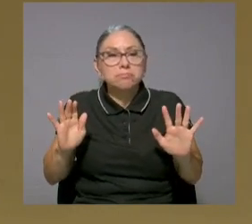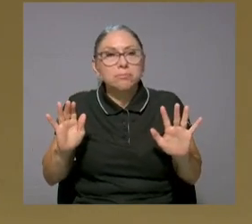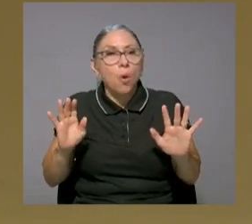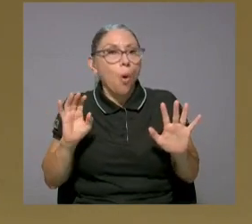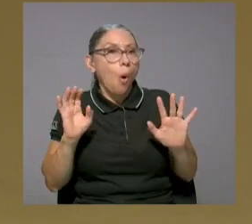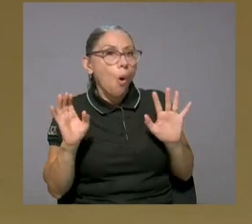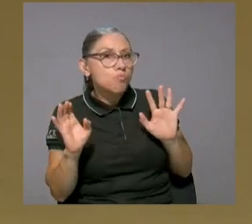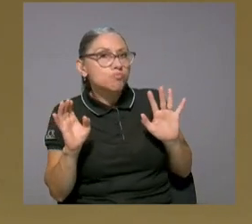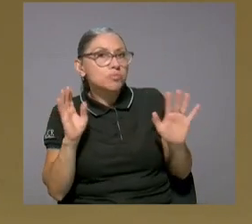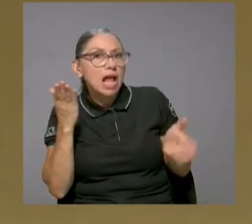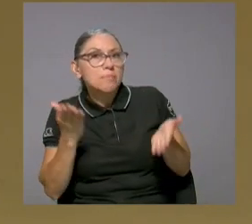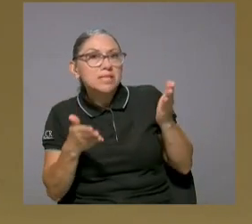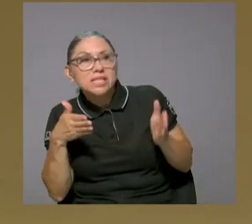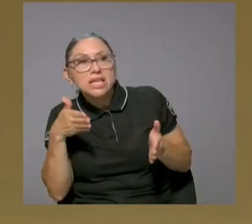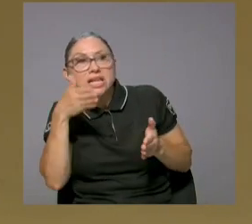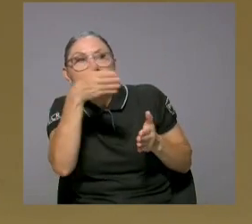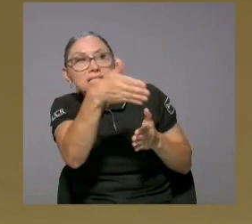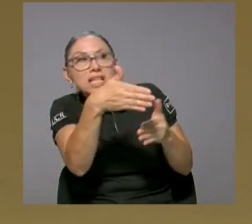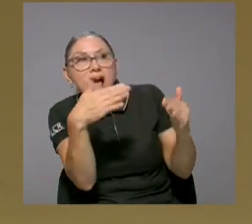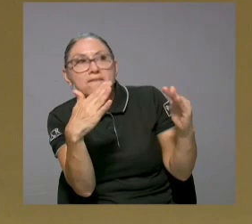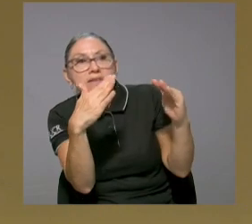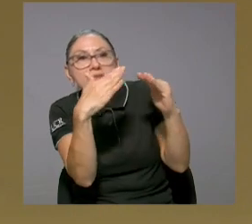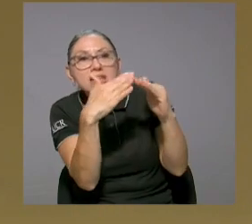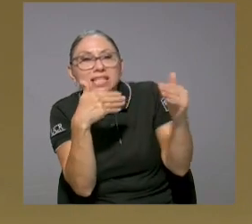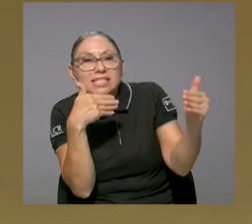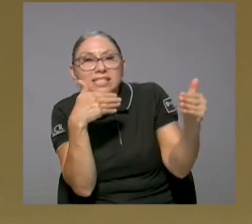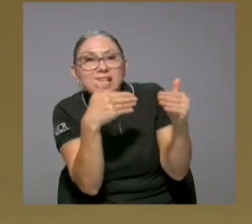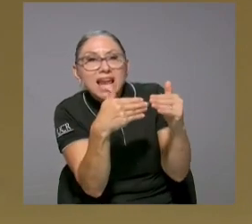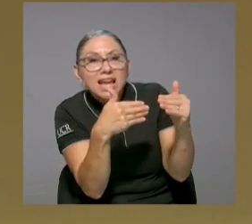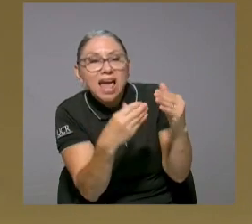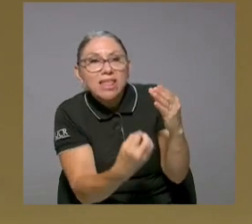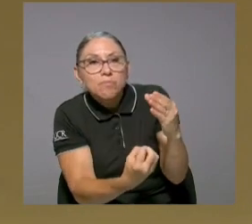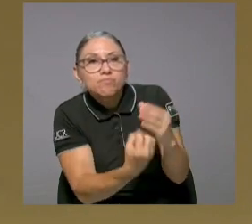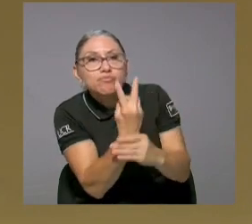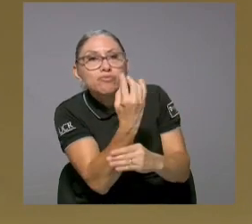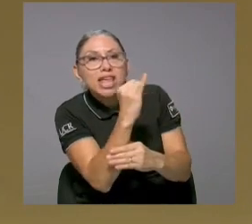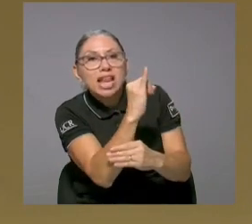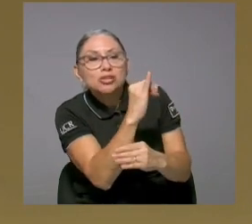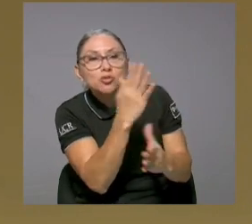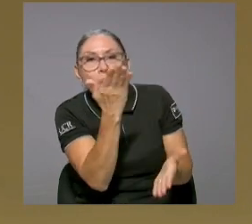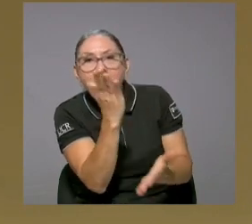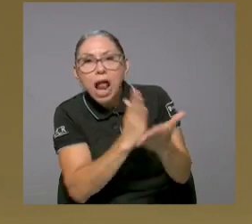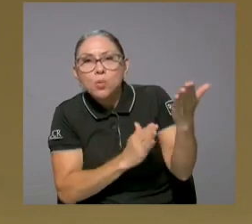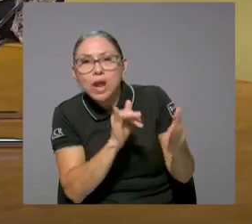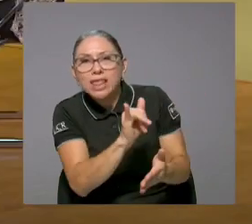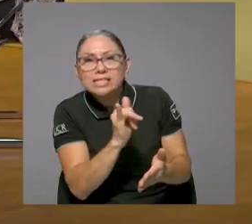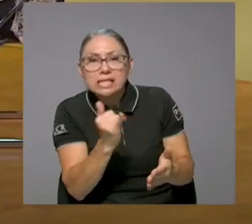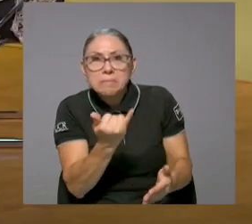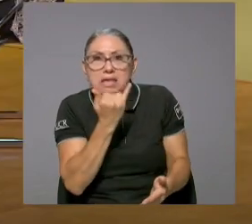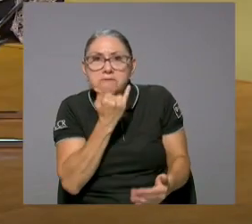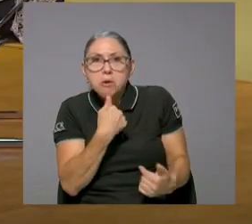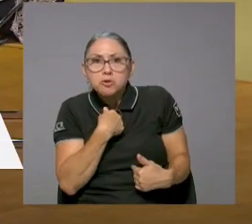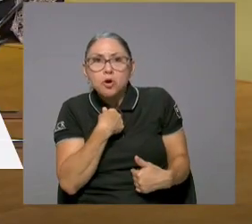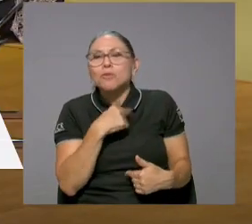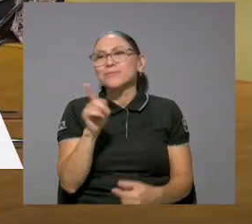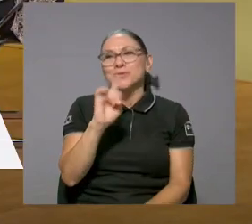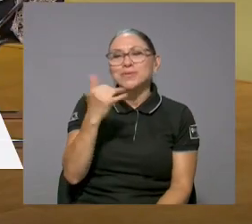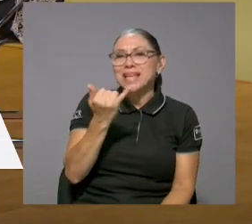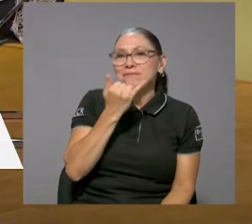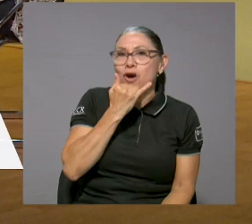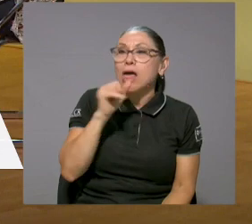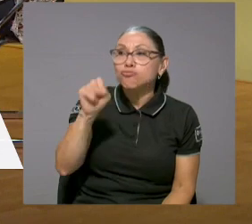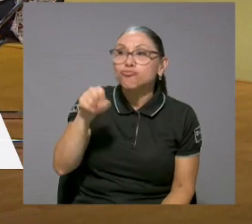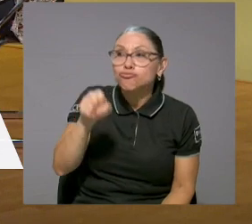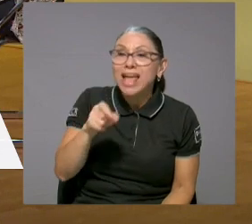o cerca de la cumbre del Irazú, alguna cosa de esas. ¿Me equivoco o no? No está equivocado, efectivamente estas